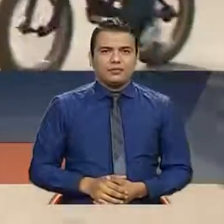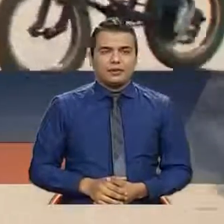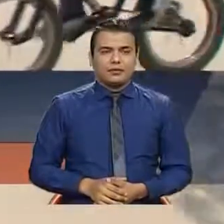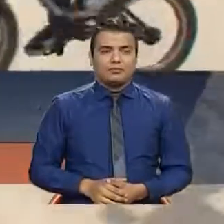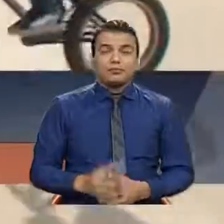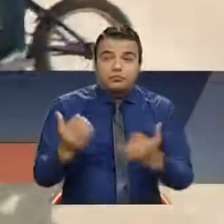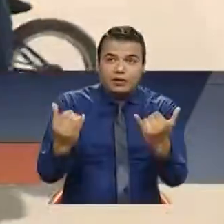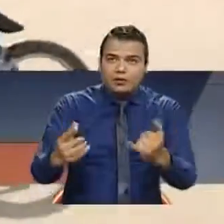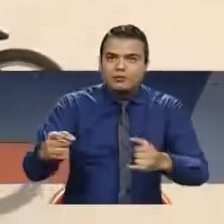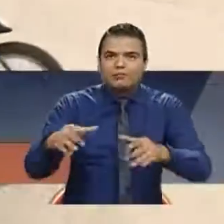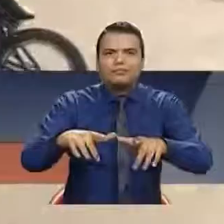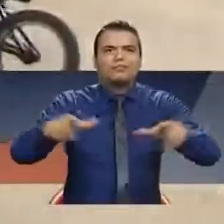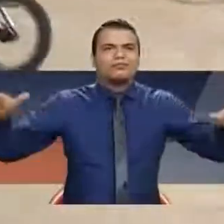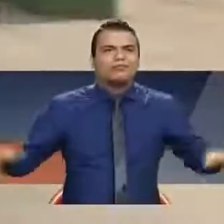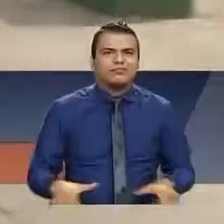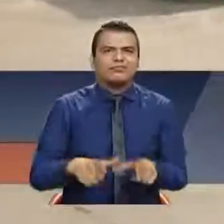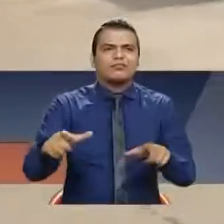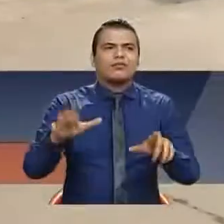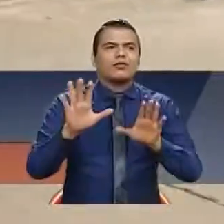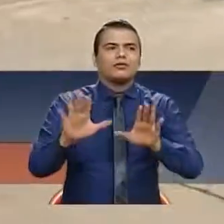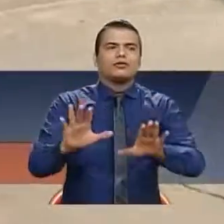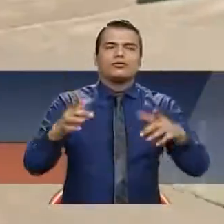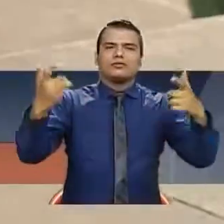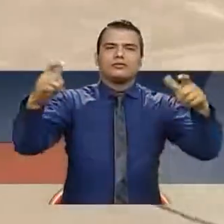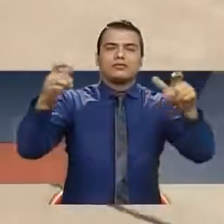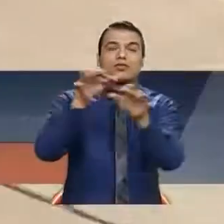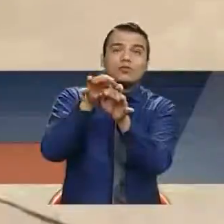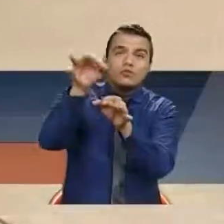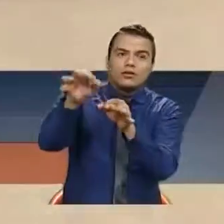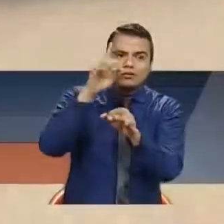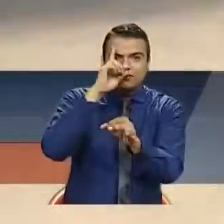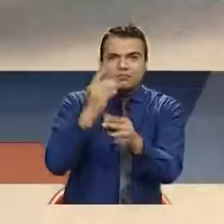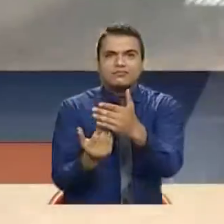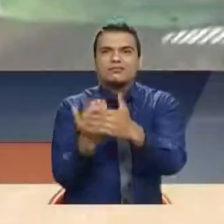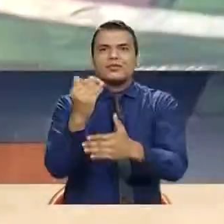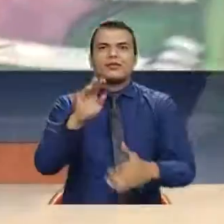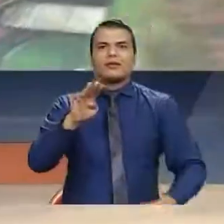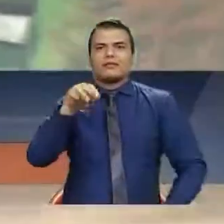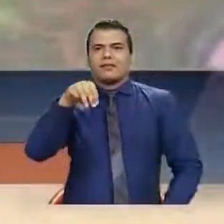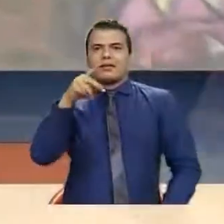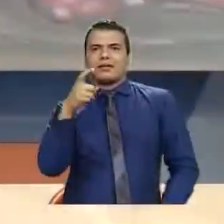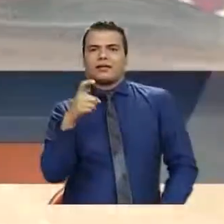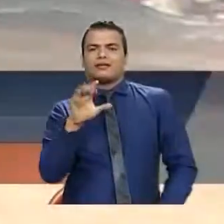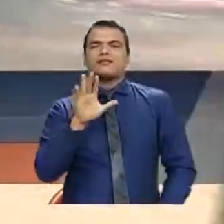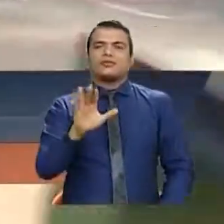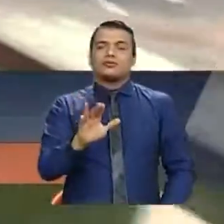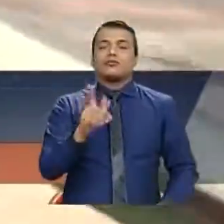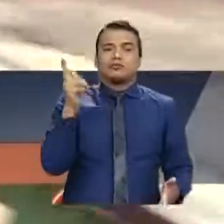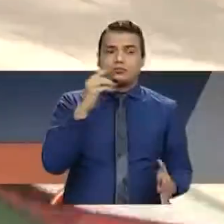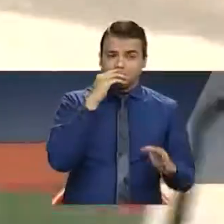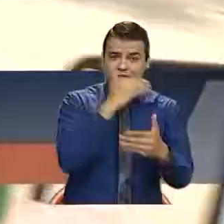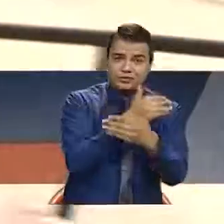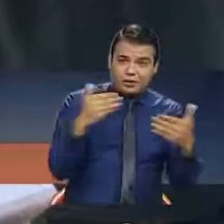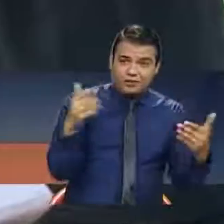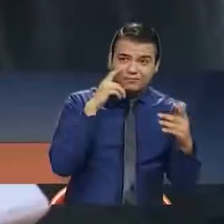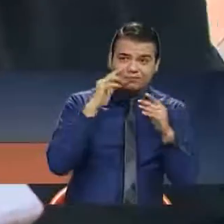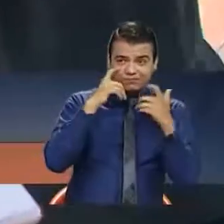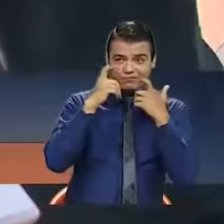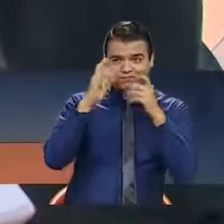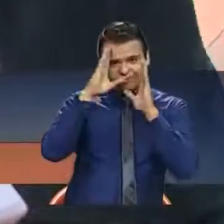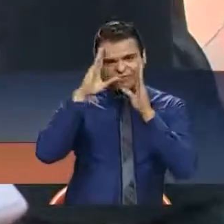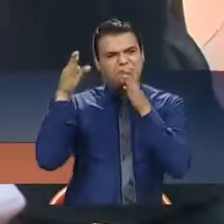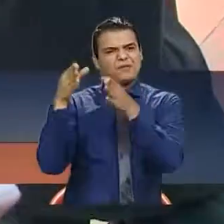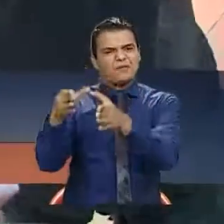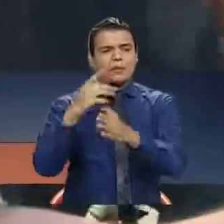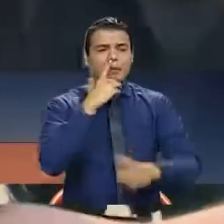Hoy en las pistas de la Unidad Deportiva Alberto Galindo se realizó el primer Open BMX, donde los pequeños fueron los protagonistas. Mi papá